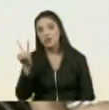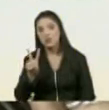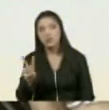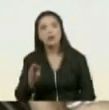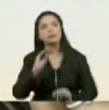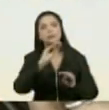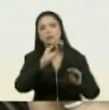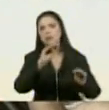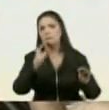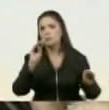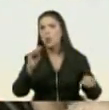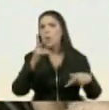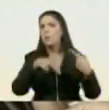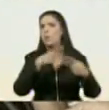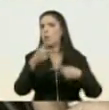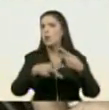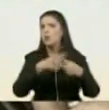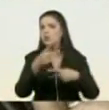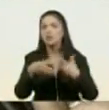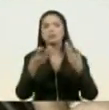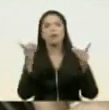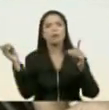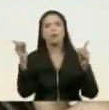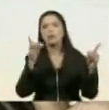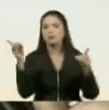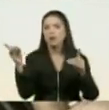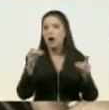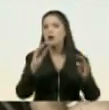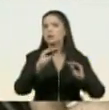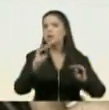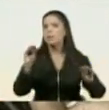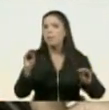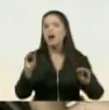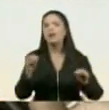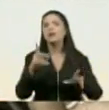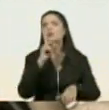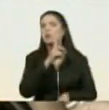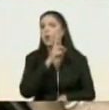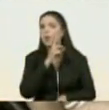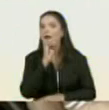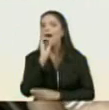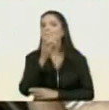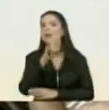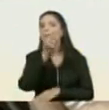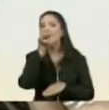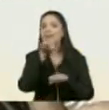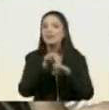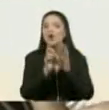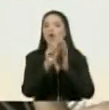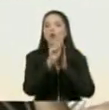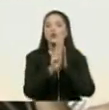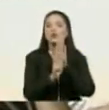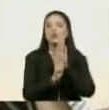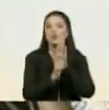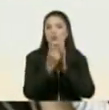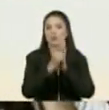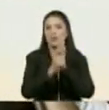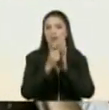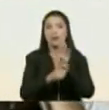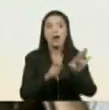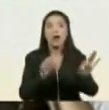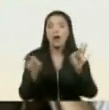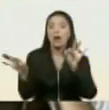convocado un proceso de diálogo profundo llamado Asamblea Nacional Constituyente, electa por el voto